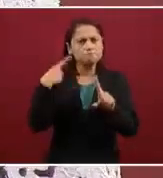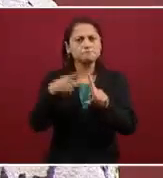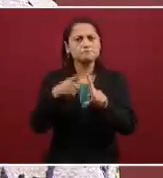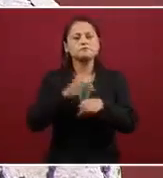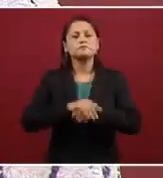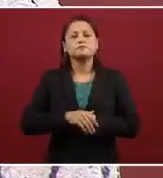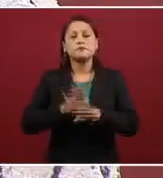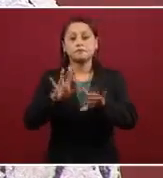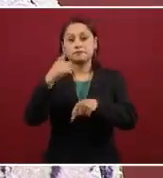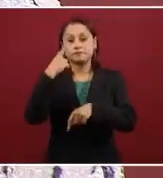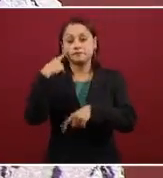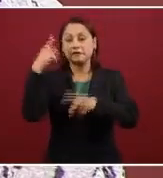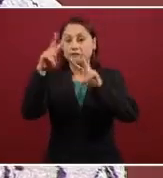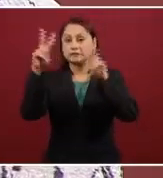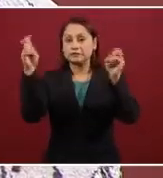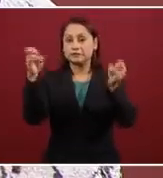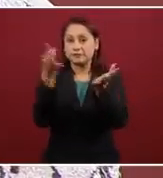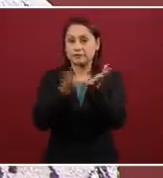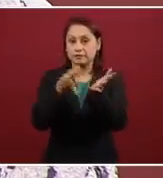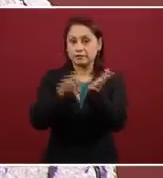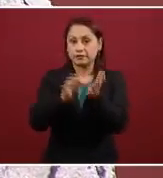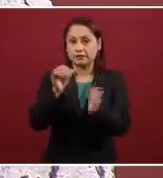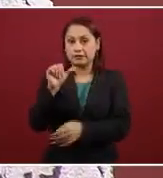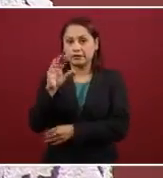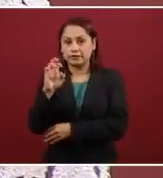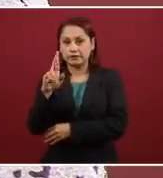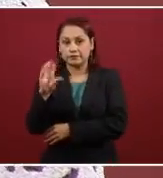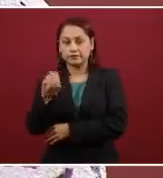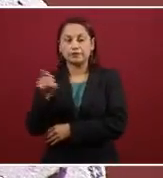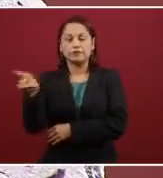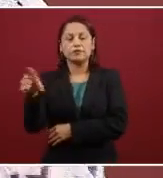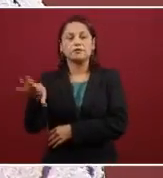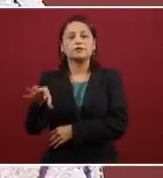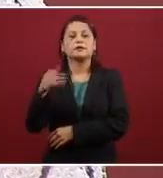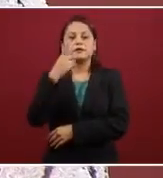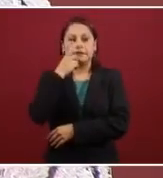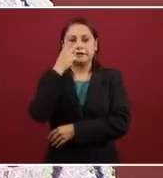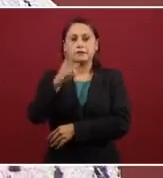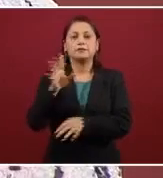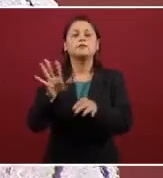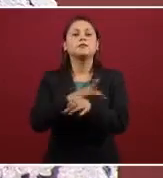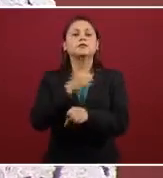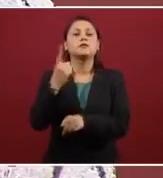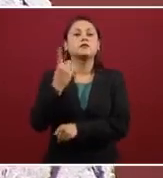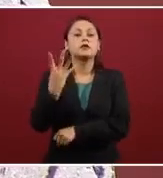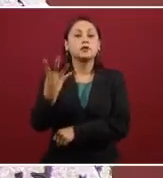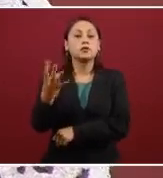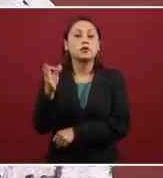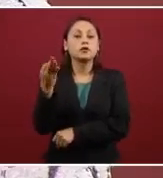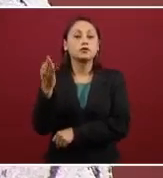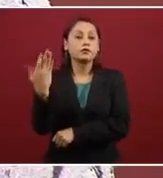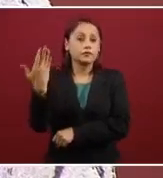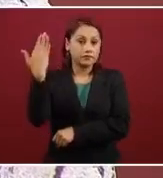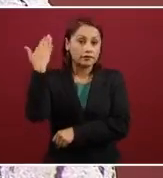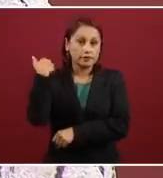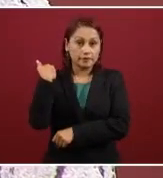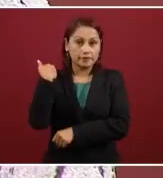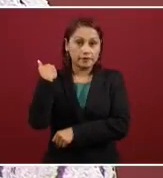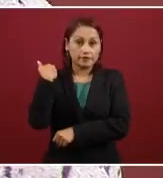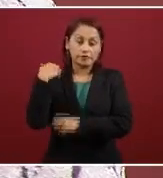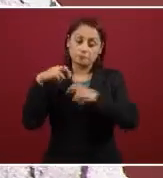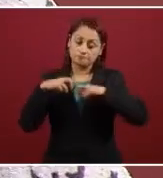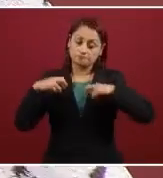muy puntual y me extraña mucho justamente porque el 4 de febrero estábamos con nuestro